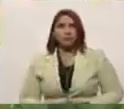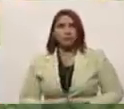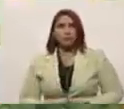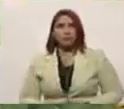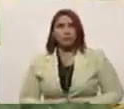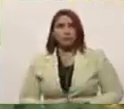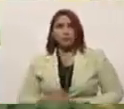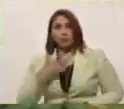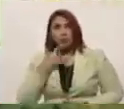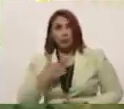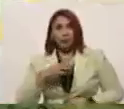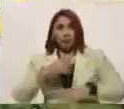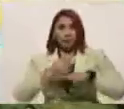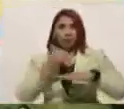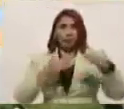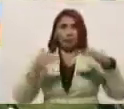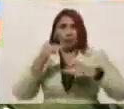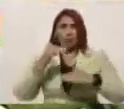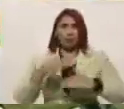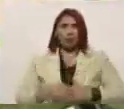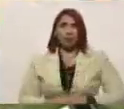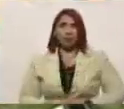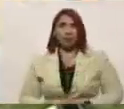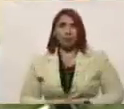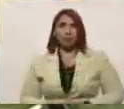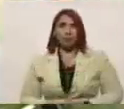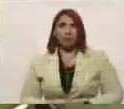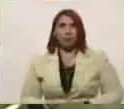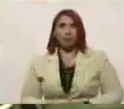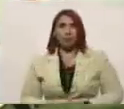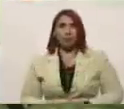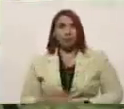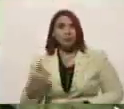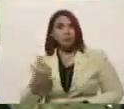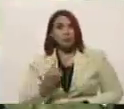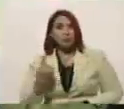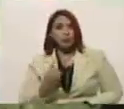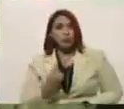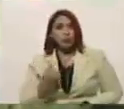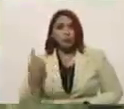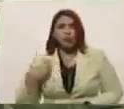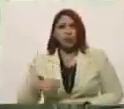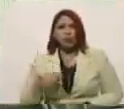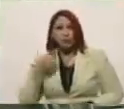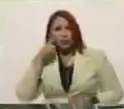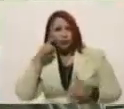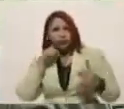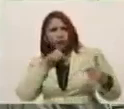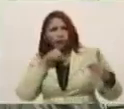Lo dijo el general en jefe. No solo tenemos la amenaza imperialista,